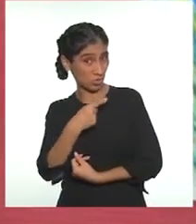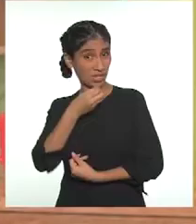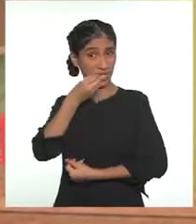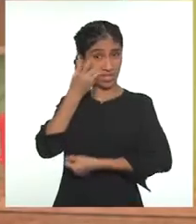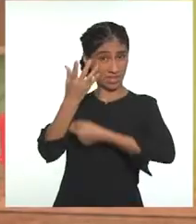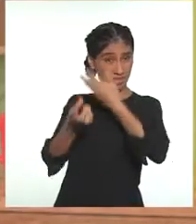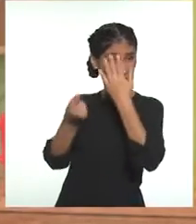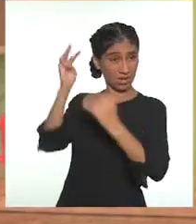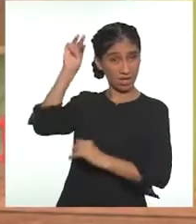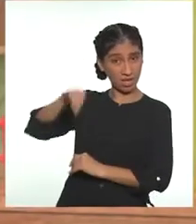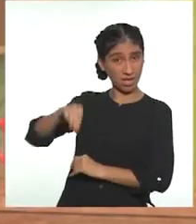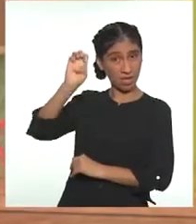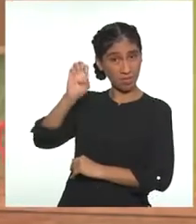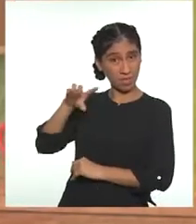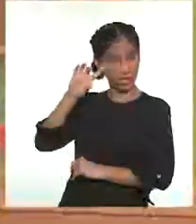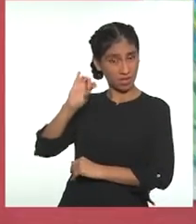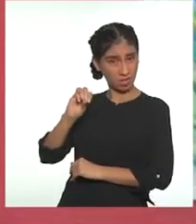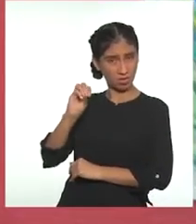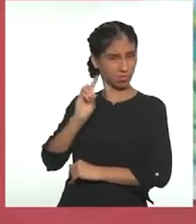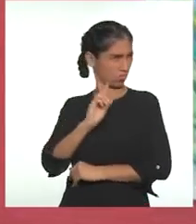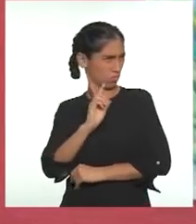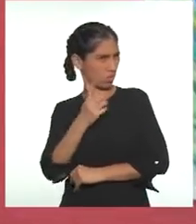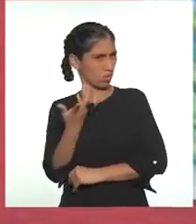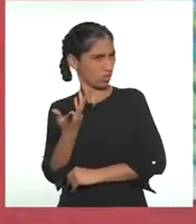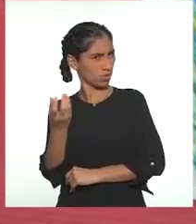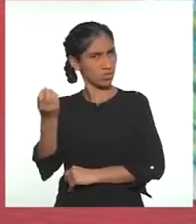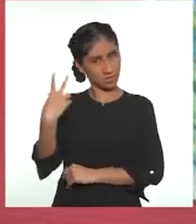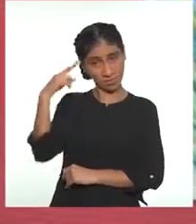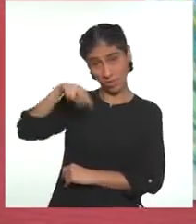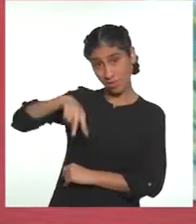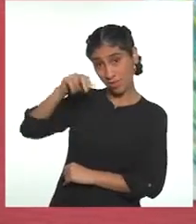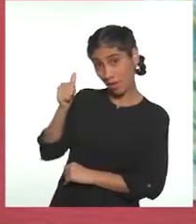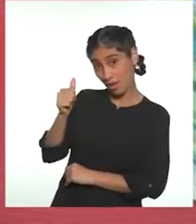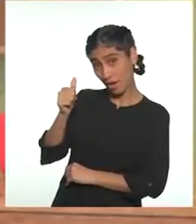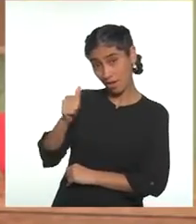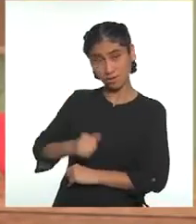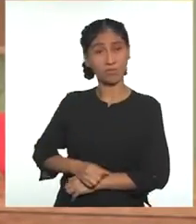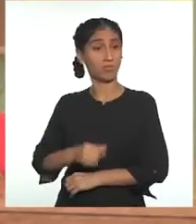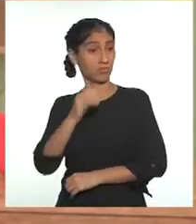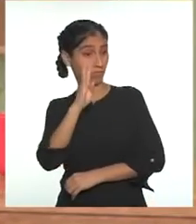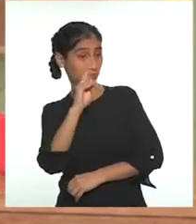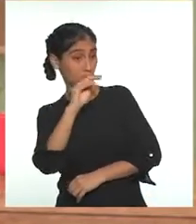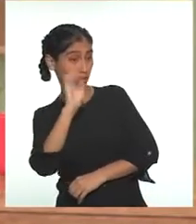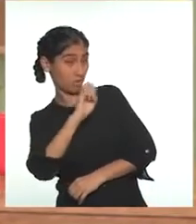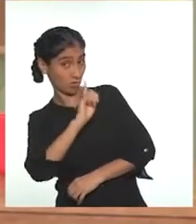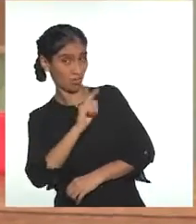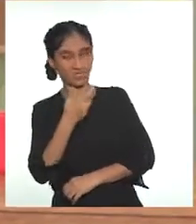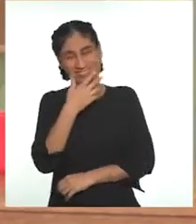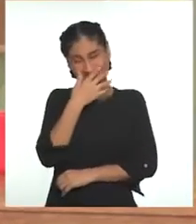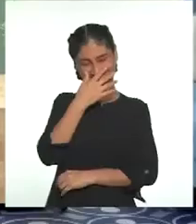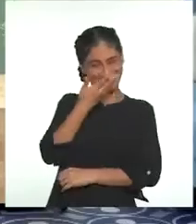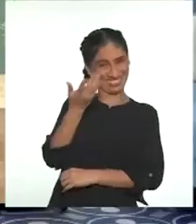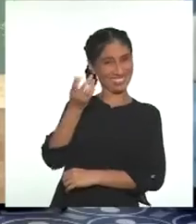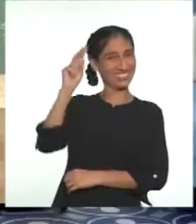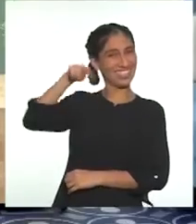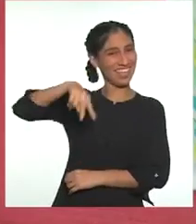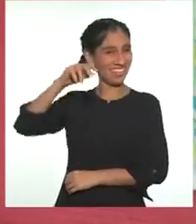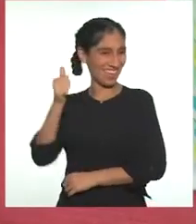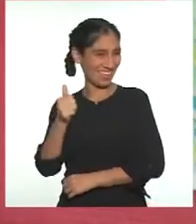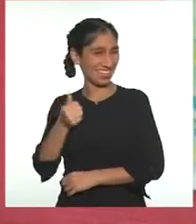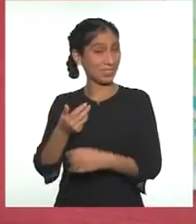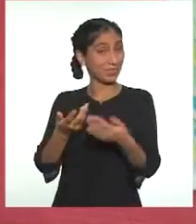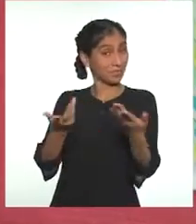Medio? Lo imaginé. Entonces dime NA, no Brigitte. Ok,